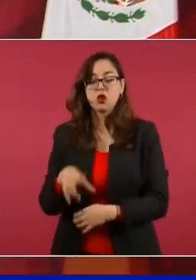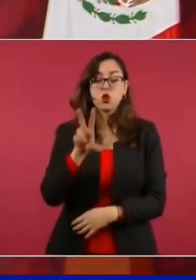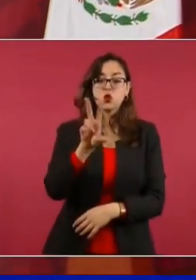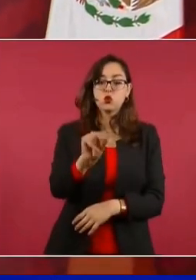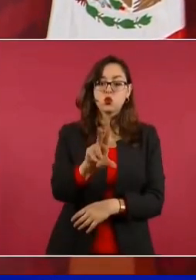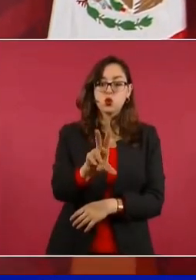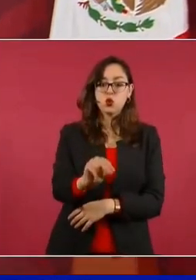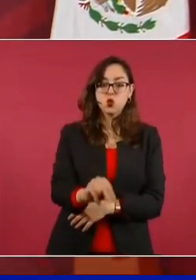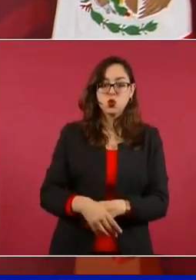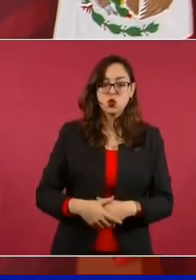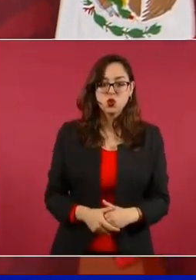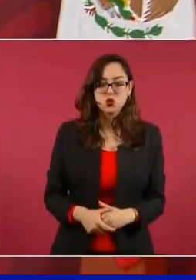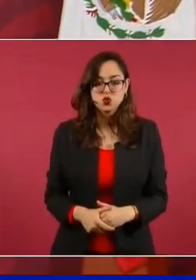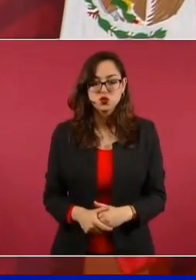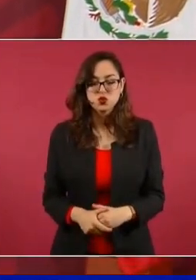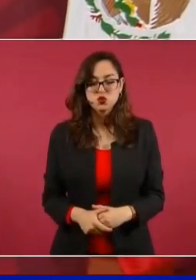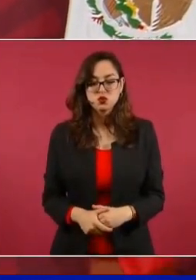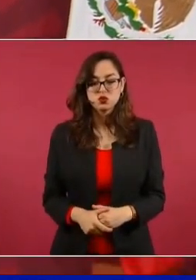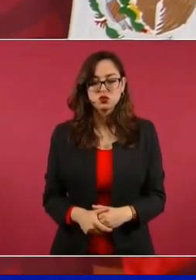derechos humanos.